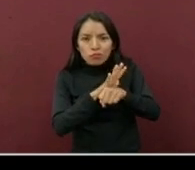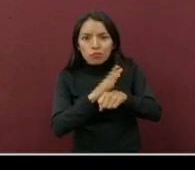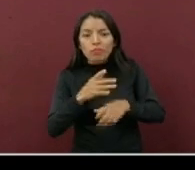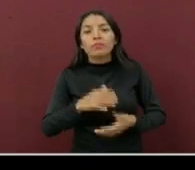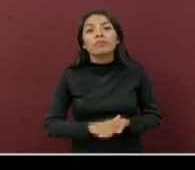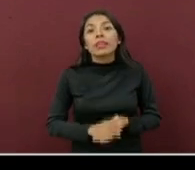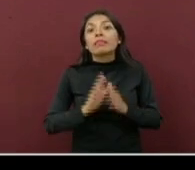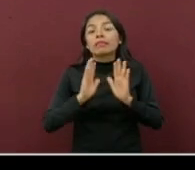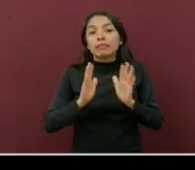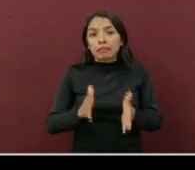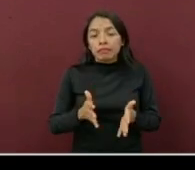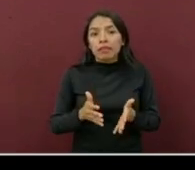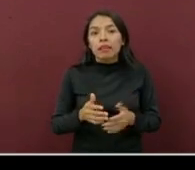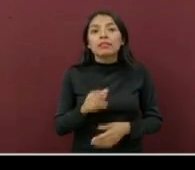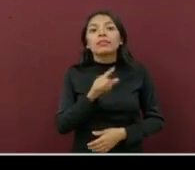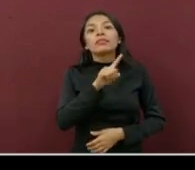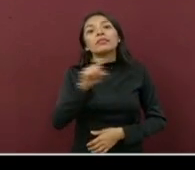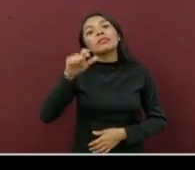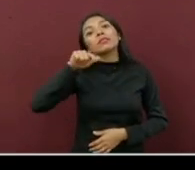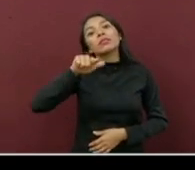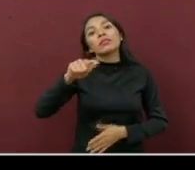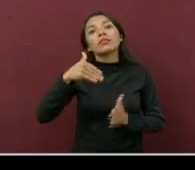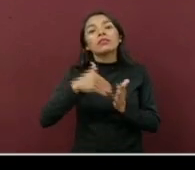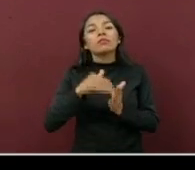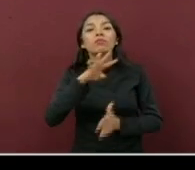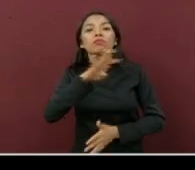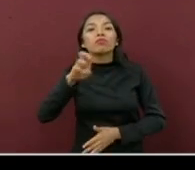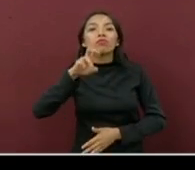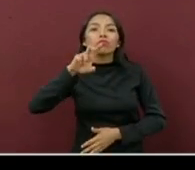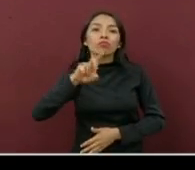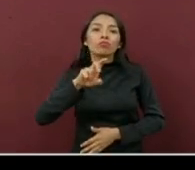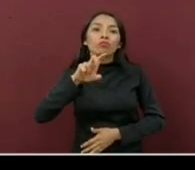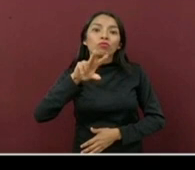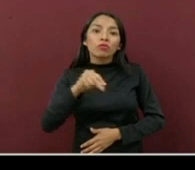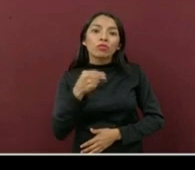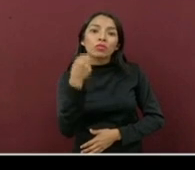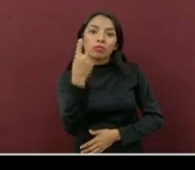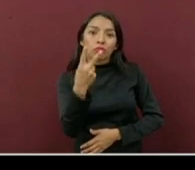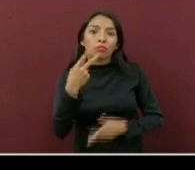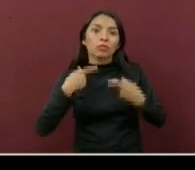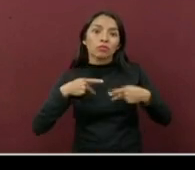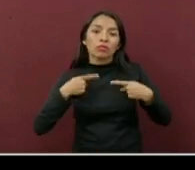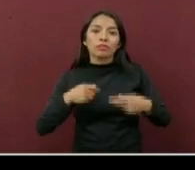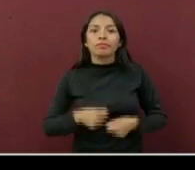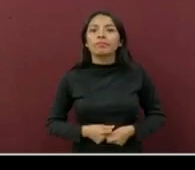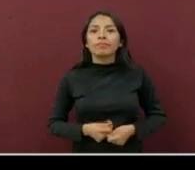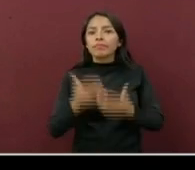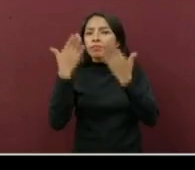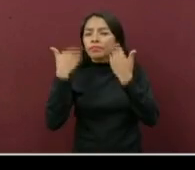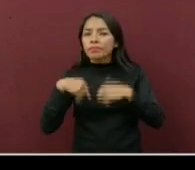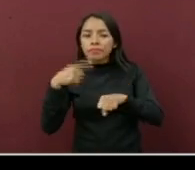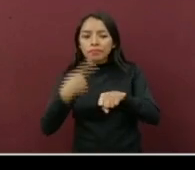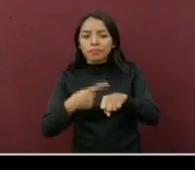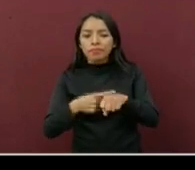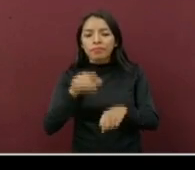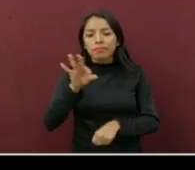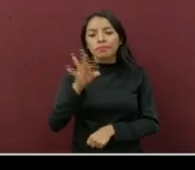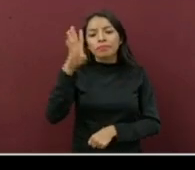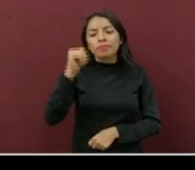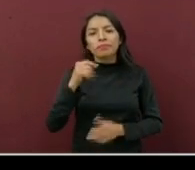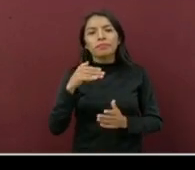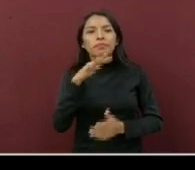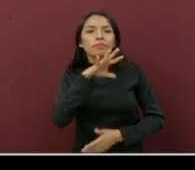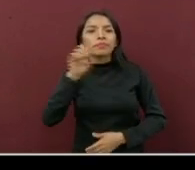19 suman 117 mil 482 con resultado negativo 49